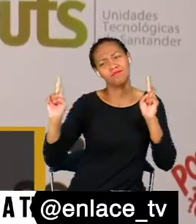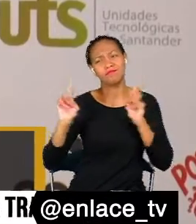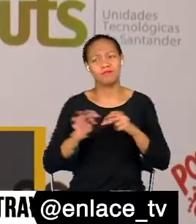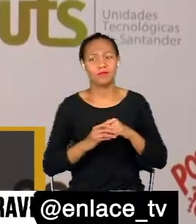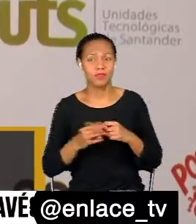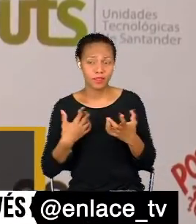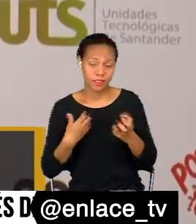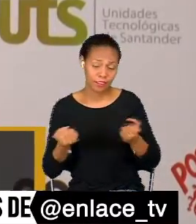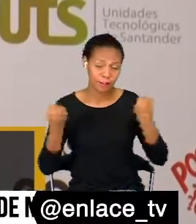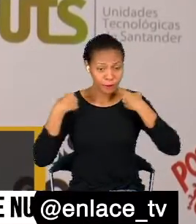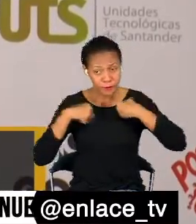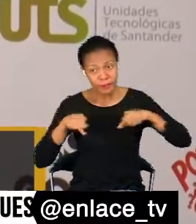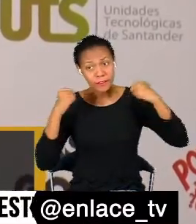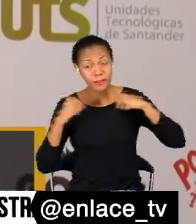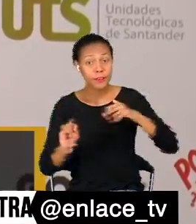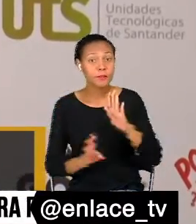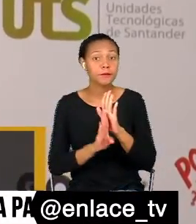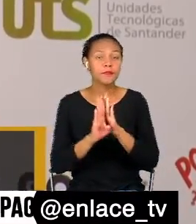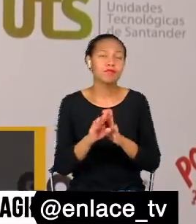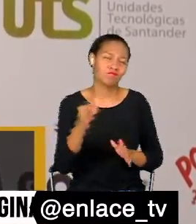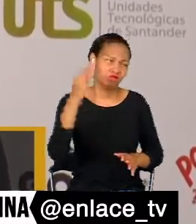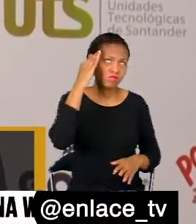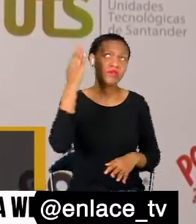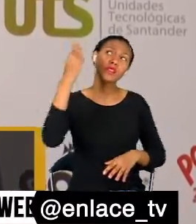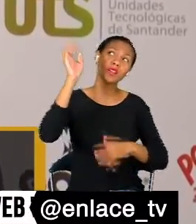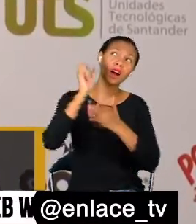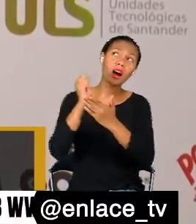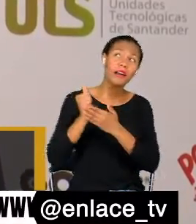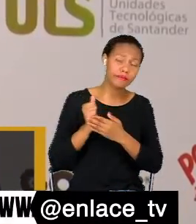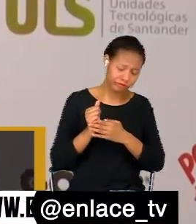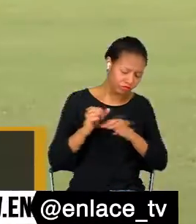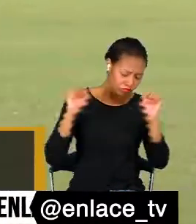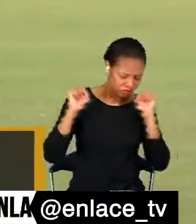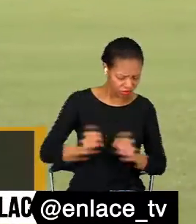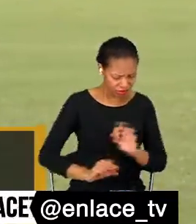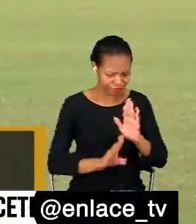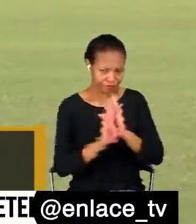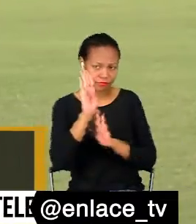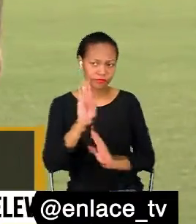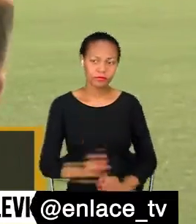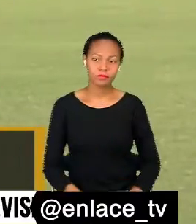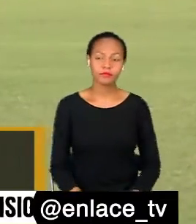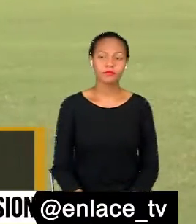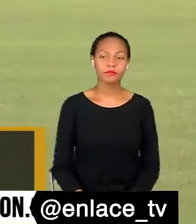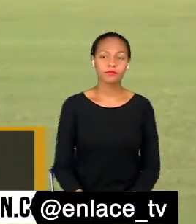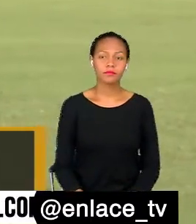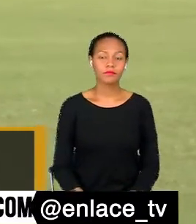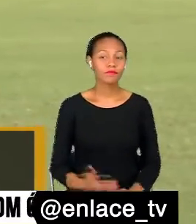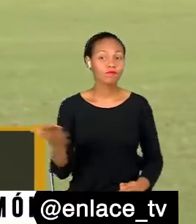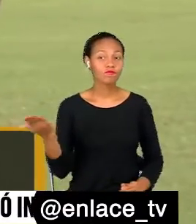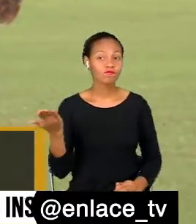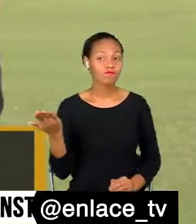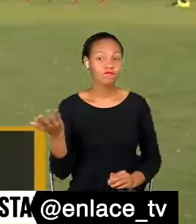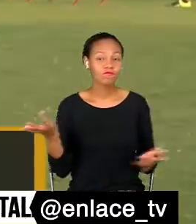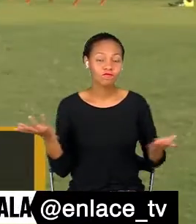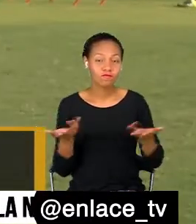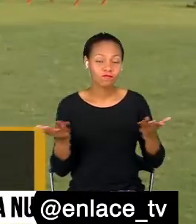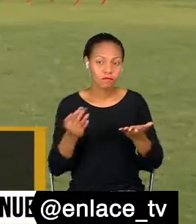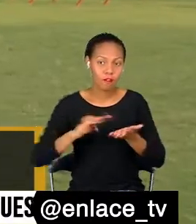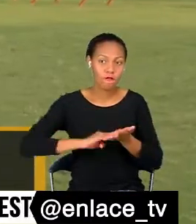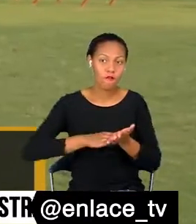bien. Yo sé que con la ayuda de Dios todo va a salir bien y vamos a salir adelante, ¿no? En el estadio de fútbol Álvaro Gómez Hurtado de Florida Blanca,